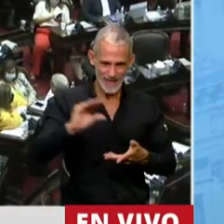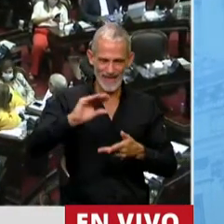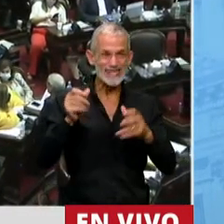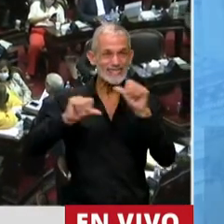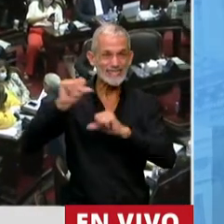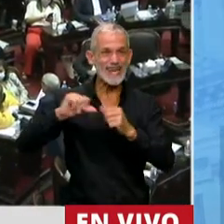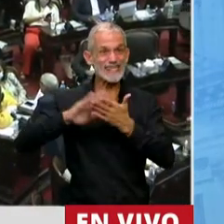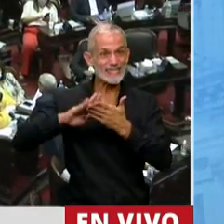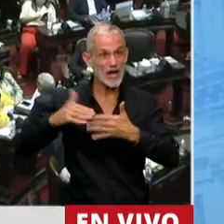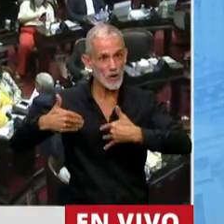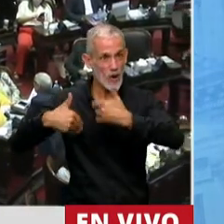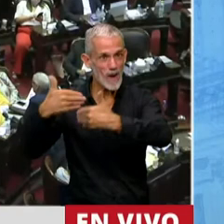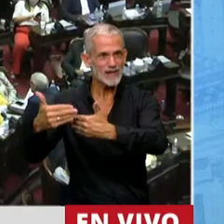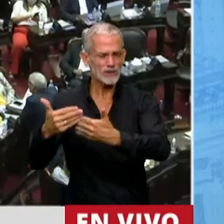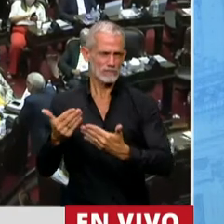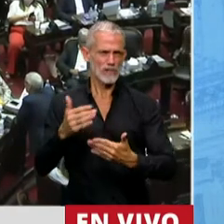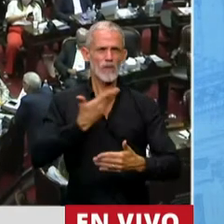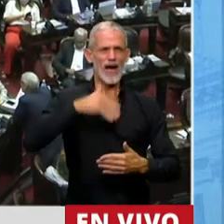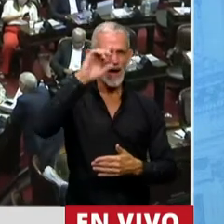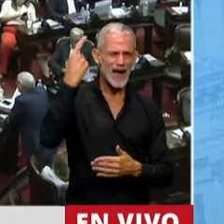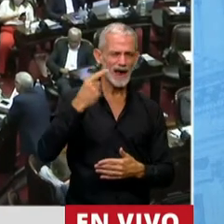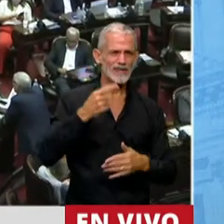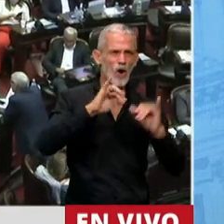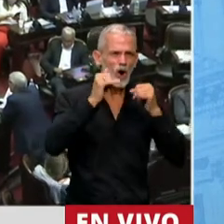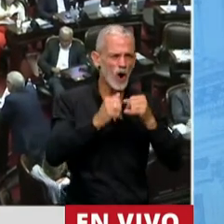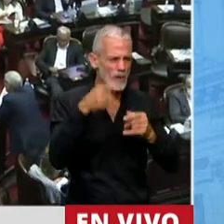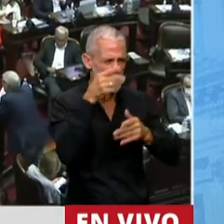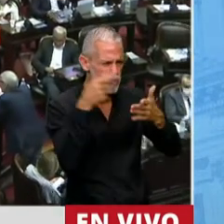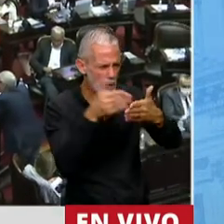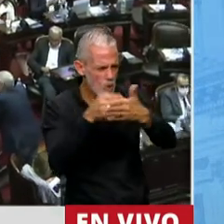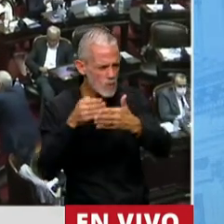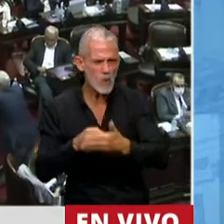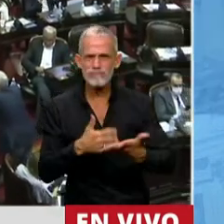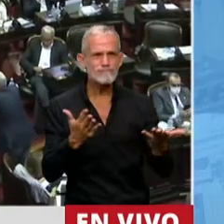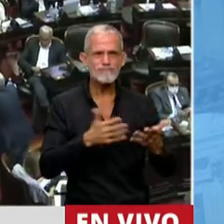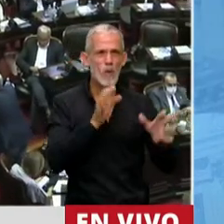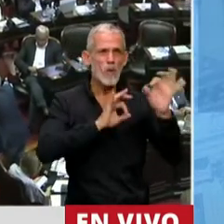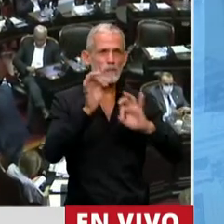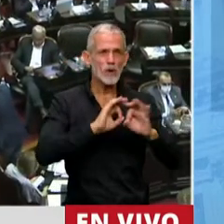y la innovación y por el otro lado el Estado bombardea a los jóvenes con proyectos con una